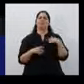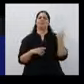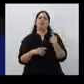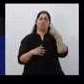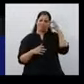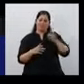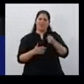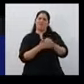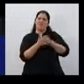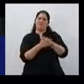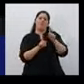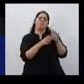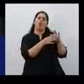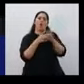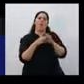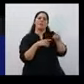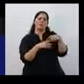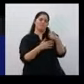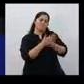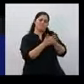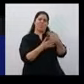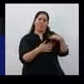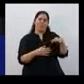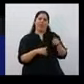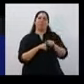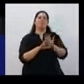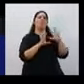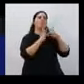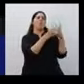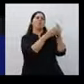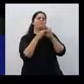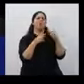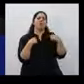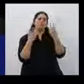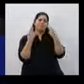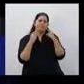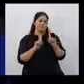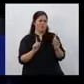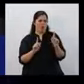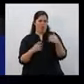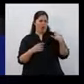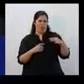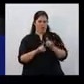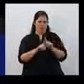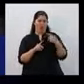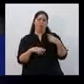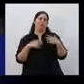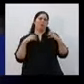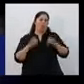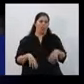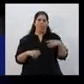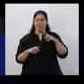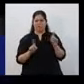de afrontar esa globalización la globalización no nos obliga a resignarnos no nos obliga a estar de rodillas